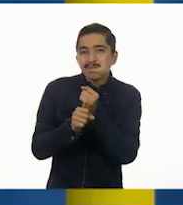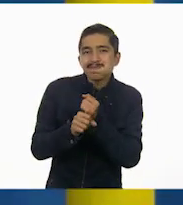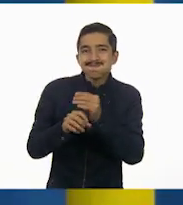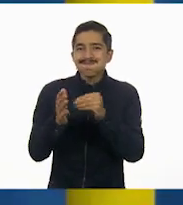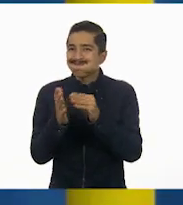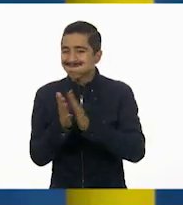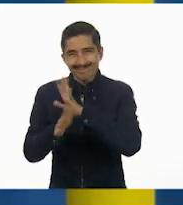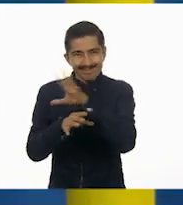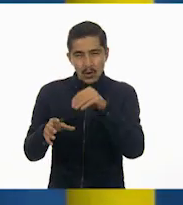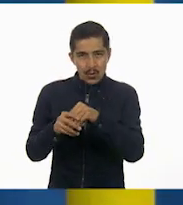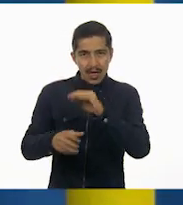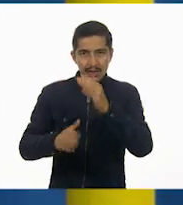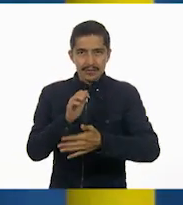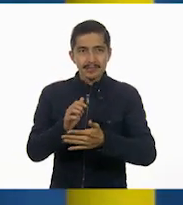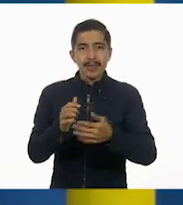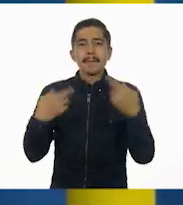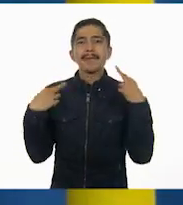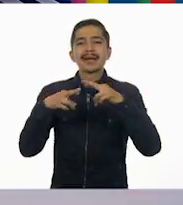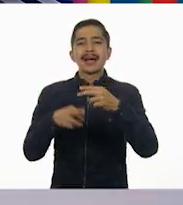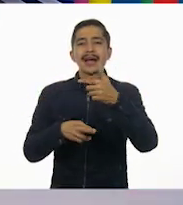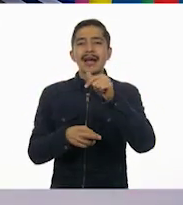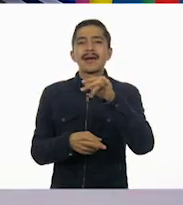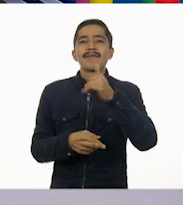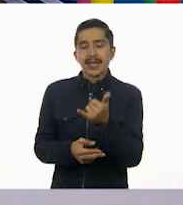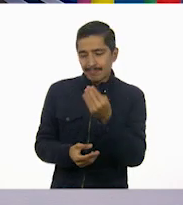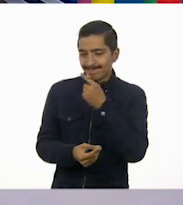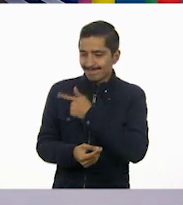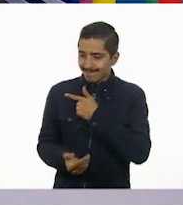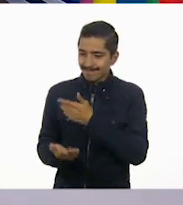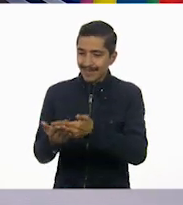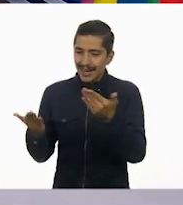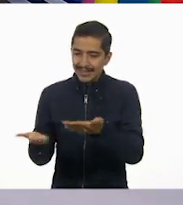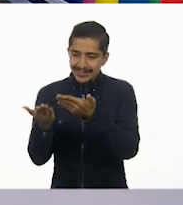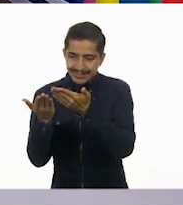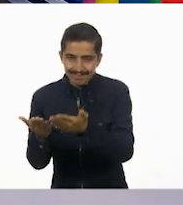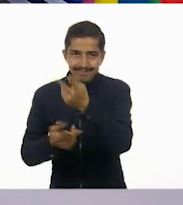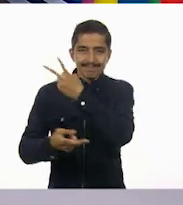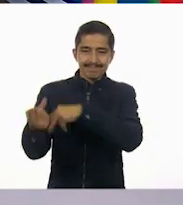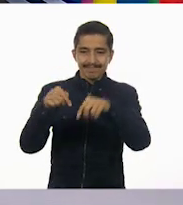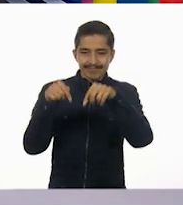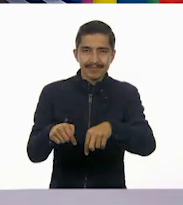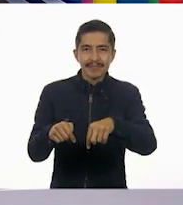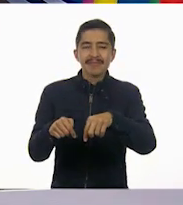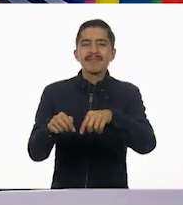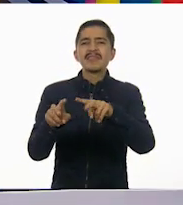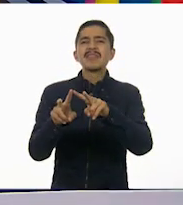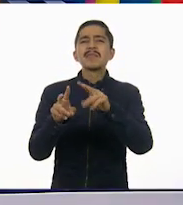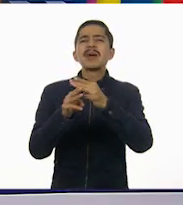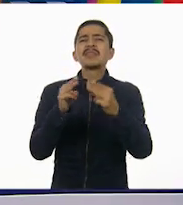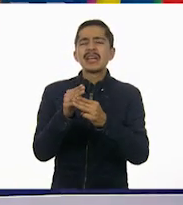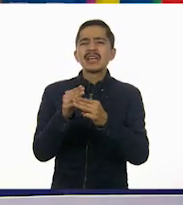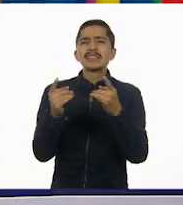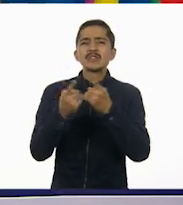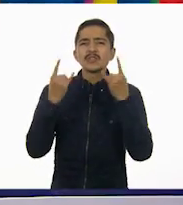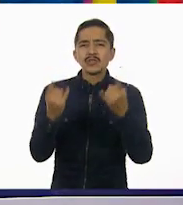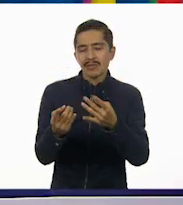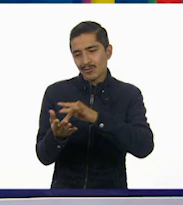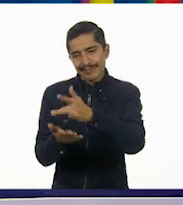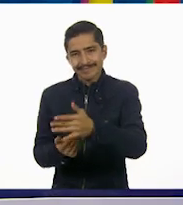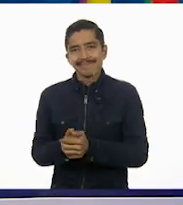supuesto que sí. Maestra Gaby, como siempre es un gusto tenerla aquí con nosotras en esta materia de historia. Y pues,